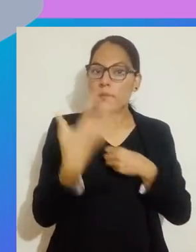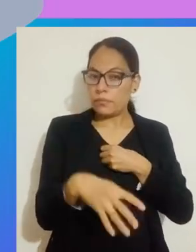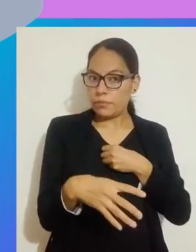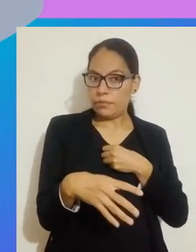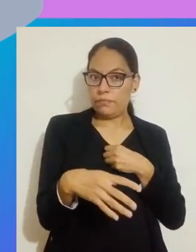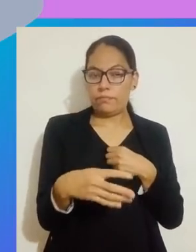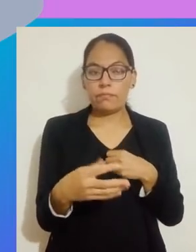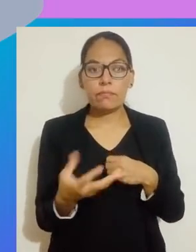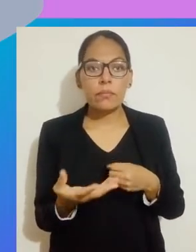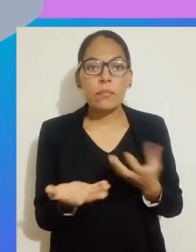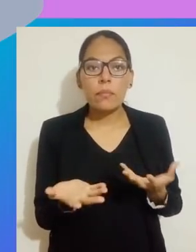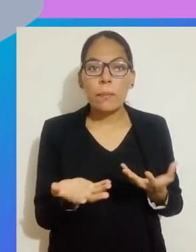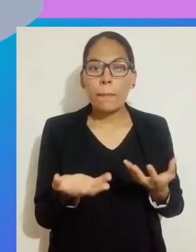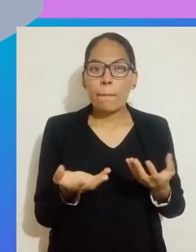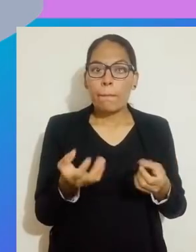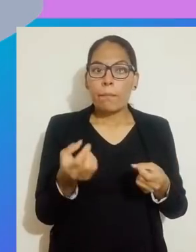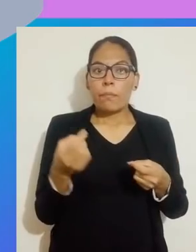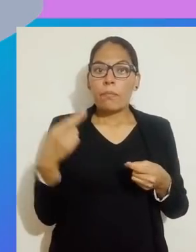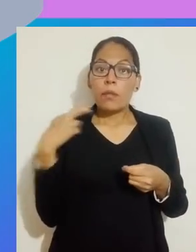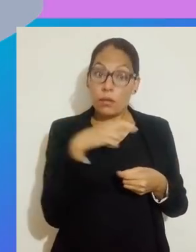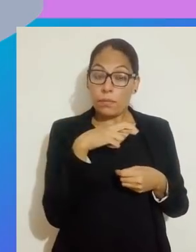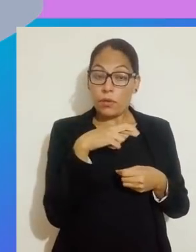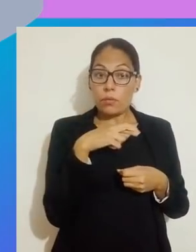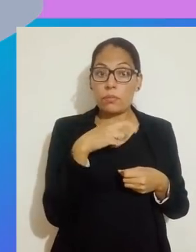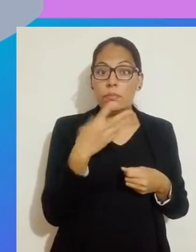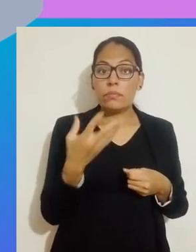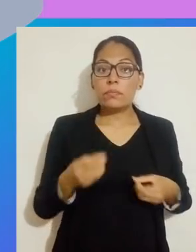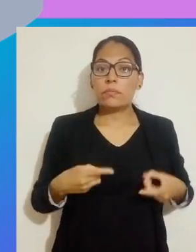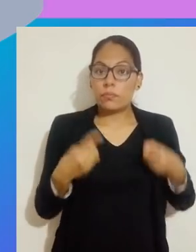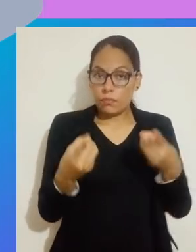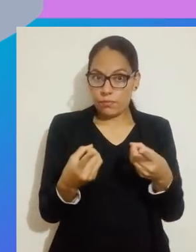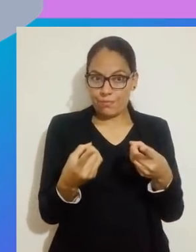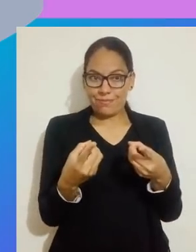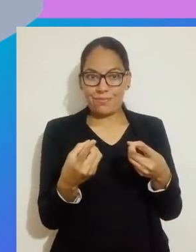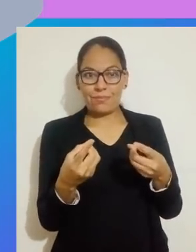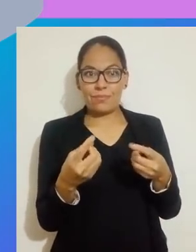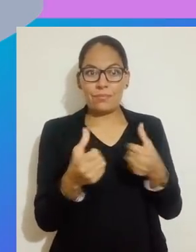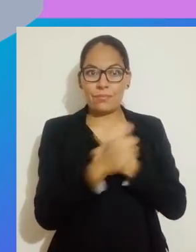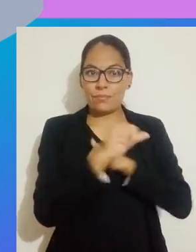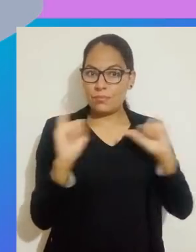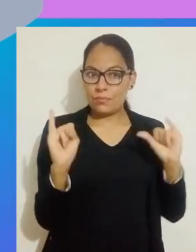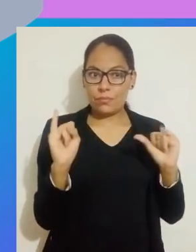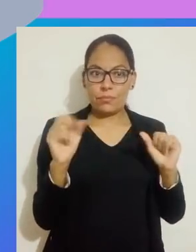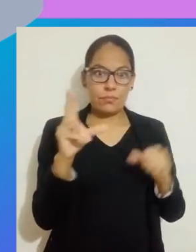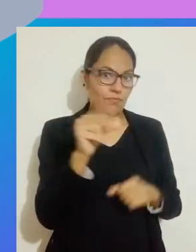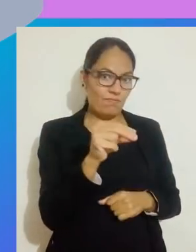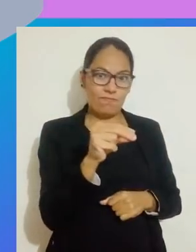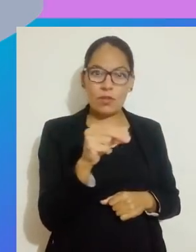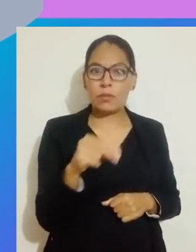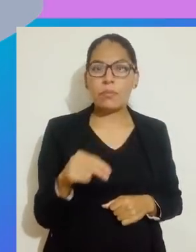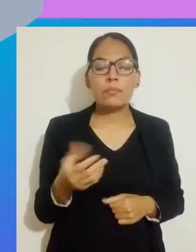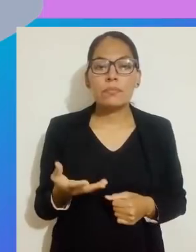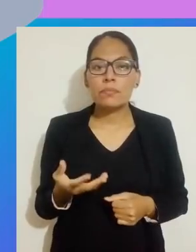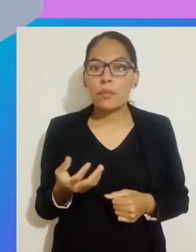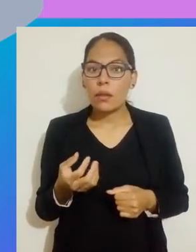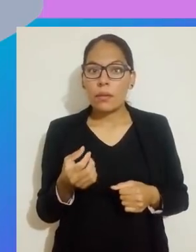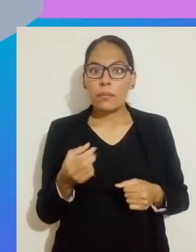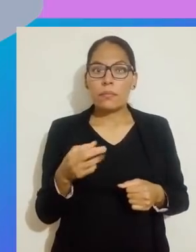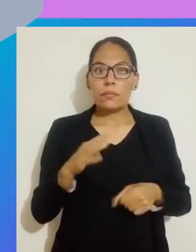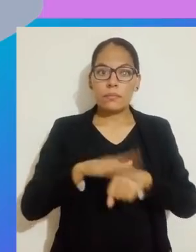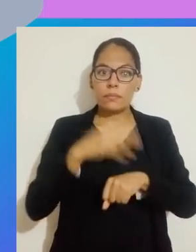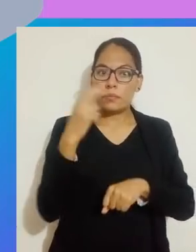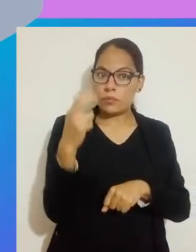actividades de espera les otorgaremos a los niños que son muy rápidos para que no se aburran, y lo que